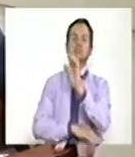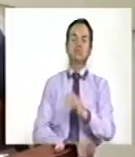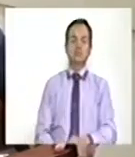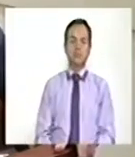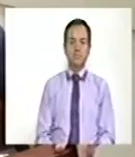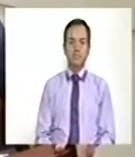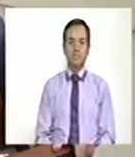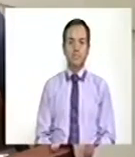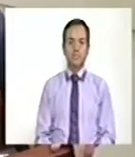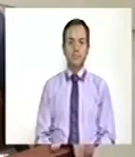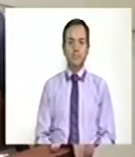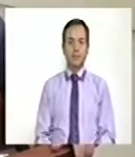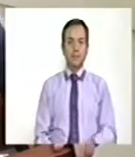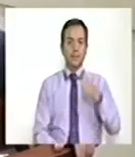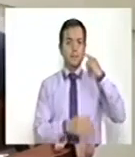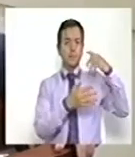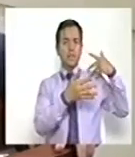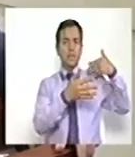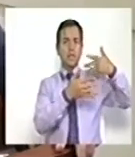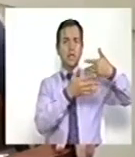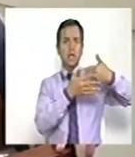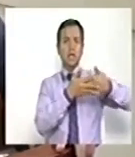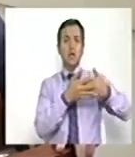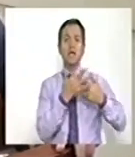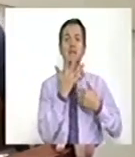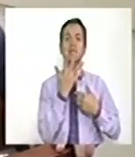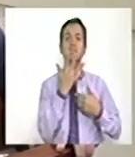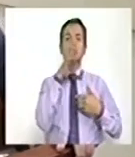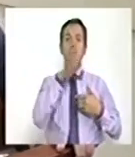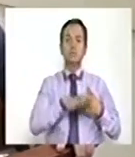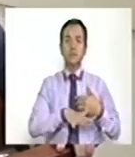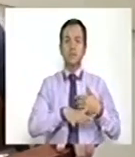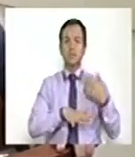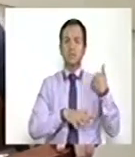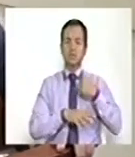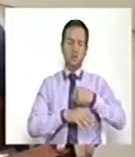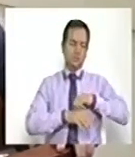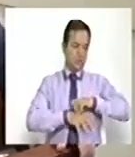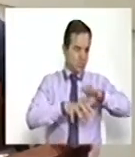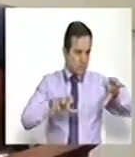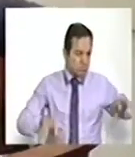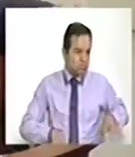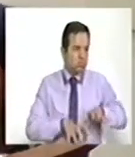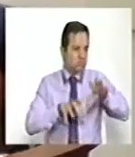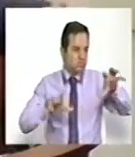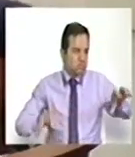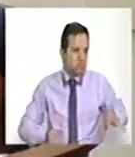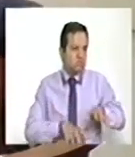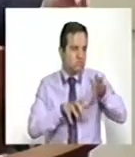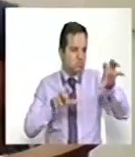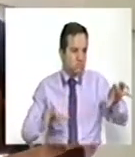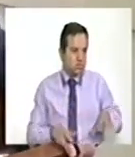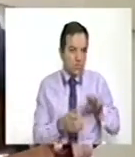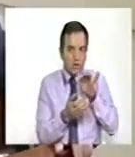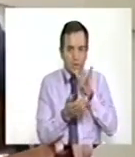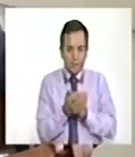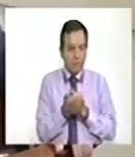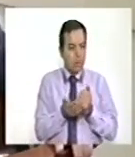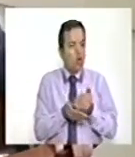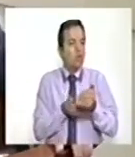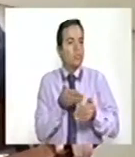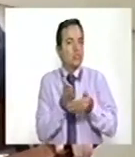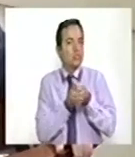Durante 5 meses trabajamos arduamente, dimos plenas garantías procesales